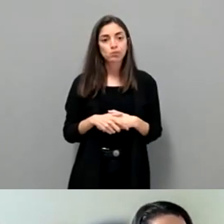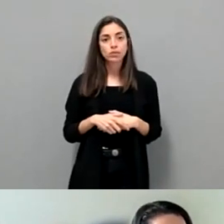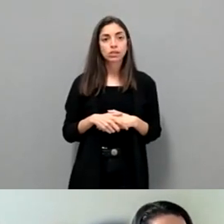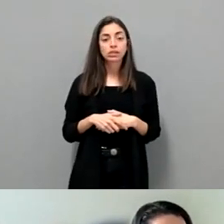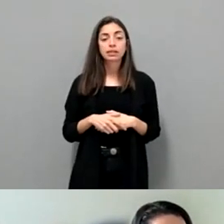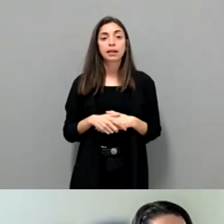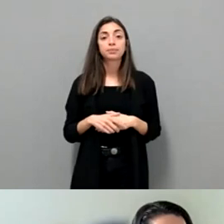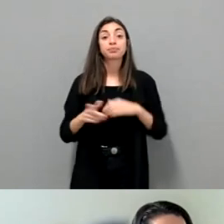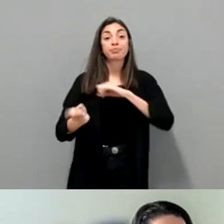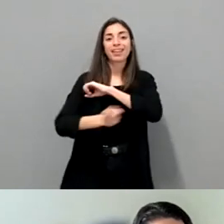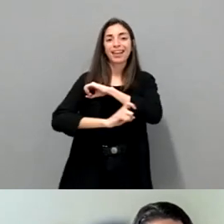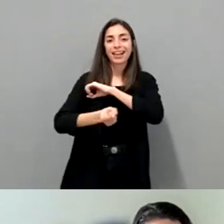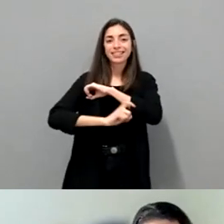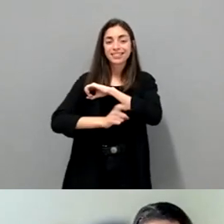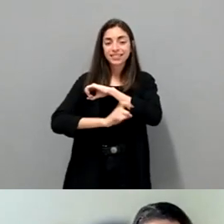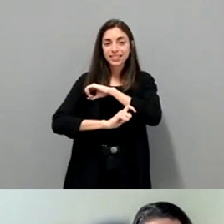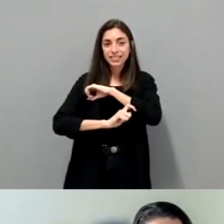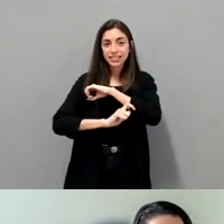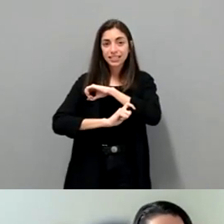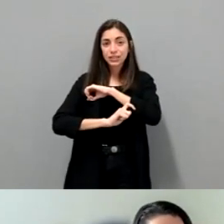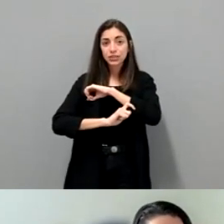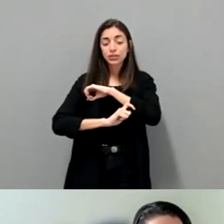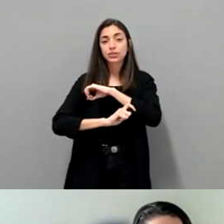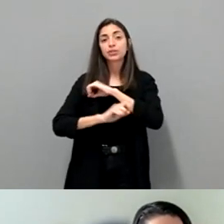Tampoco la estrategia de